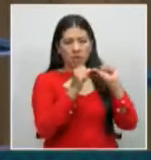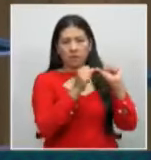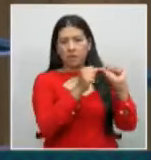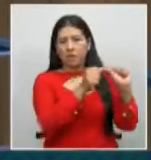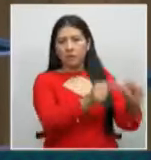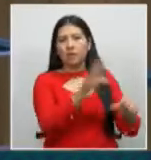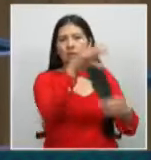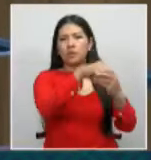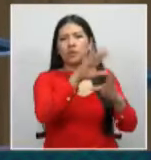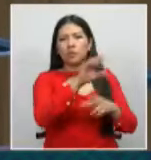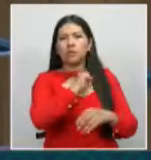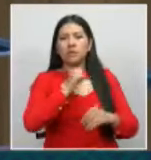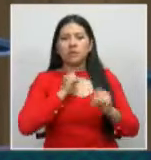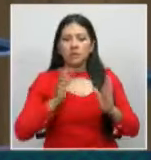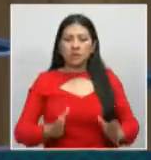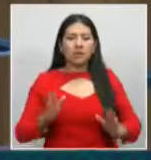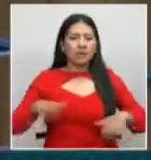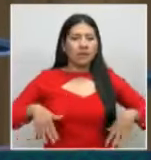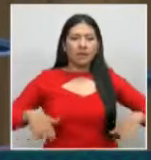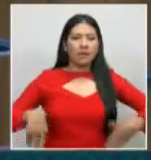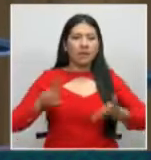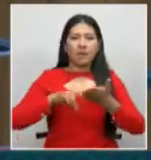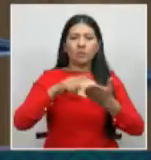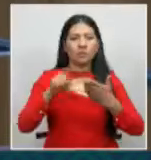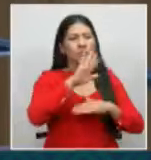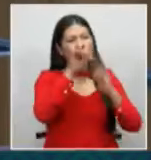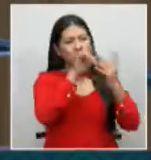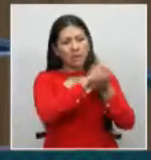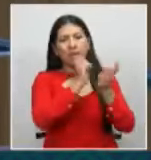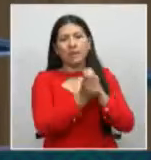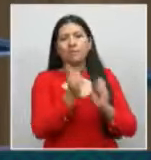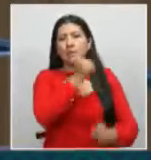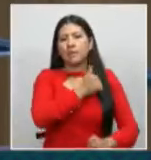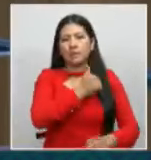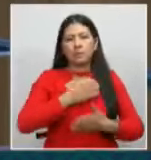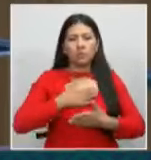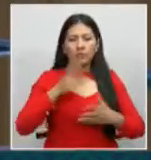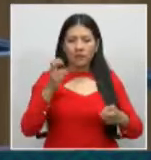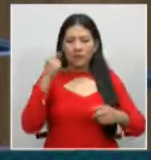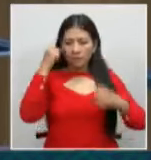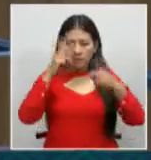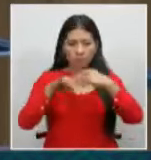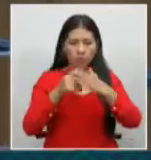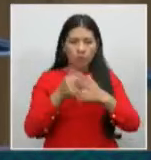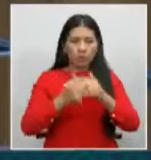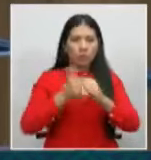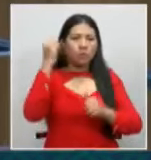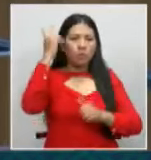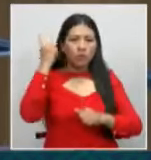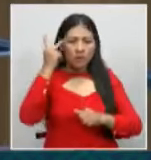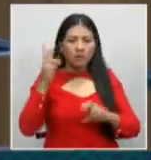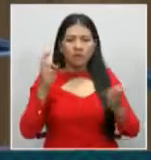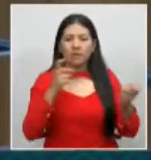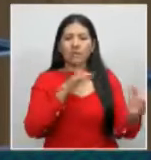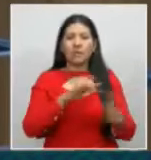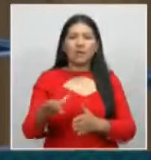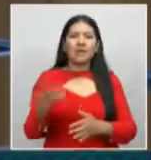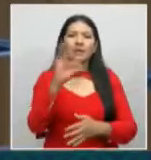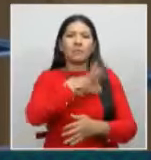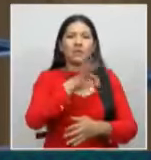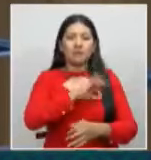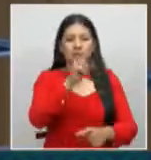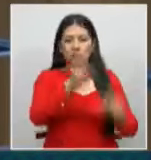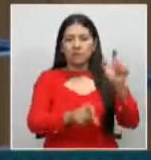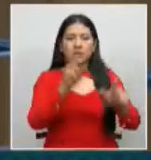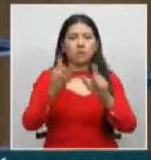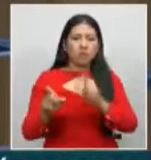de Senadores. Es momento que se despojen de sus chicanas legislativas, es momento que se despojen de los intereses